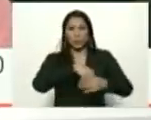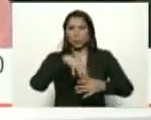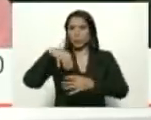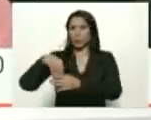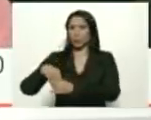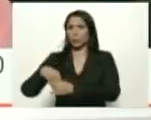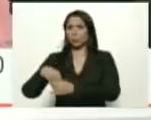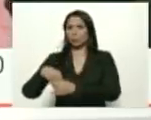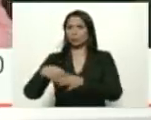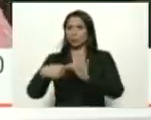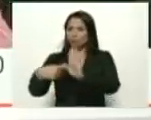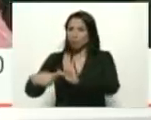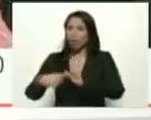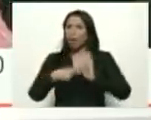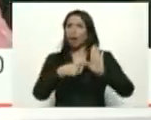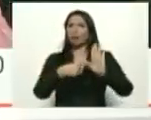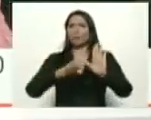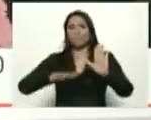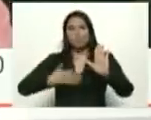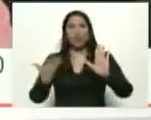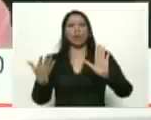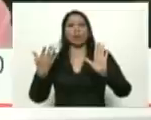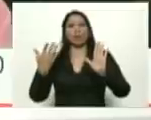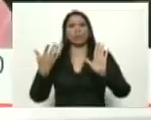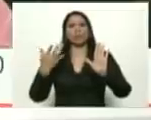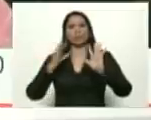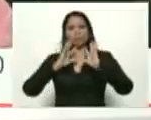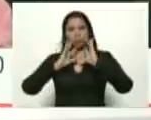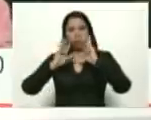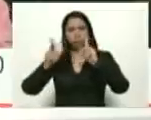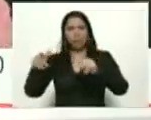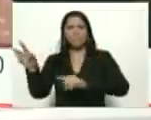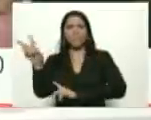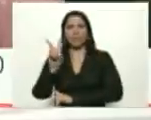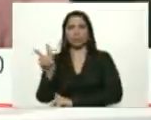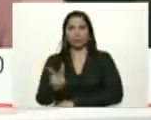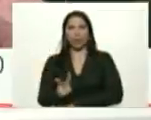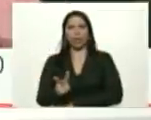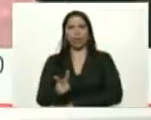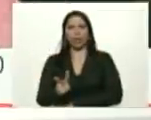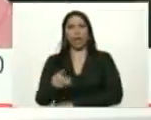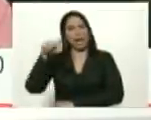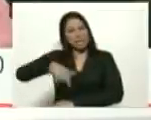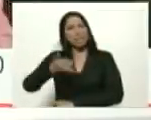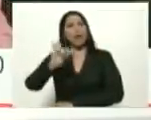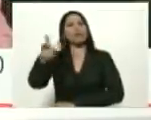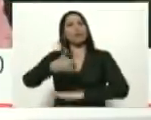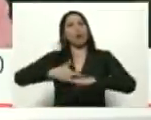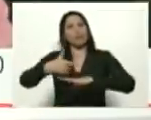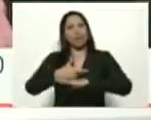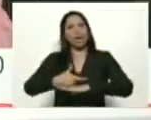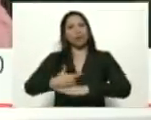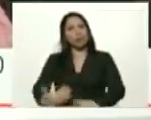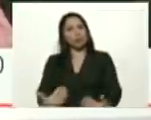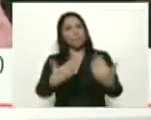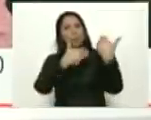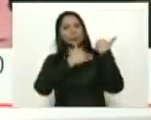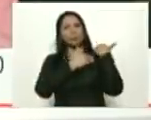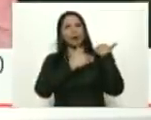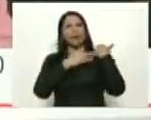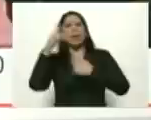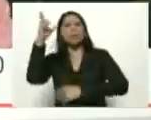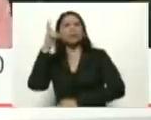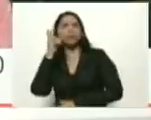ejemplar, y puede contar toda Venezuela con que aquí tiene un gobierno responsable, que los